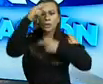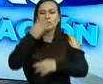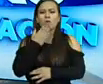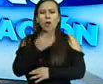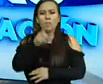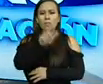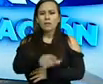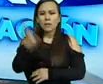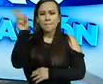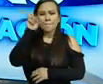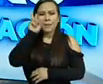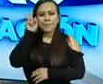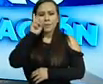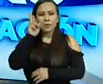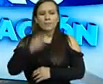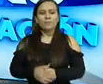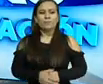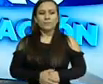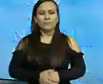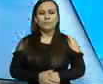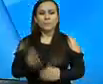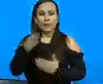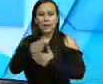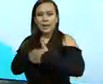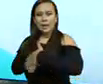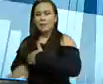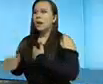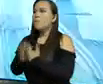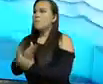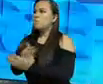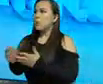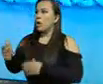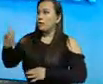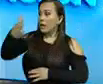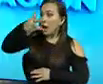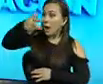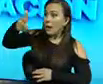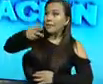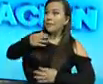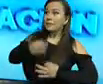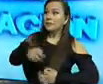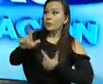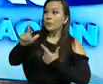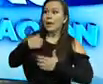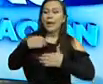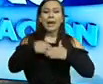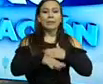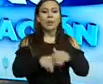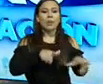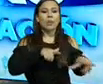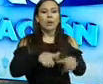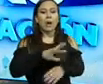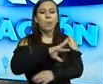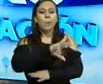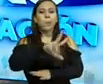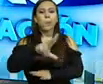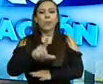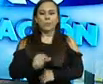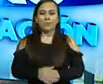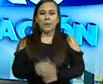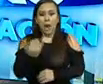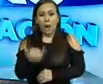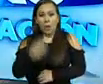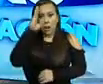delincuentes e ingresan sin importarles las cámaras de seguridad a un local y se llevan lo que más puedan la